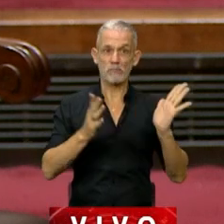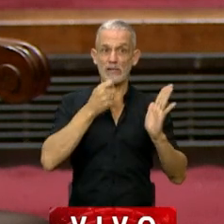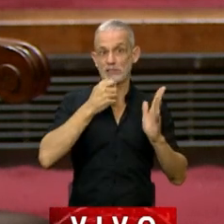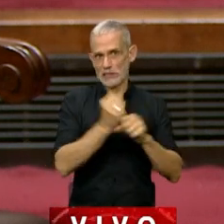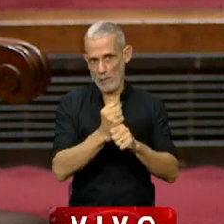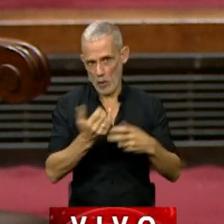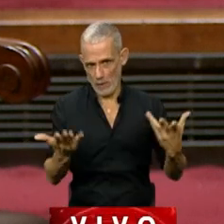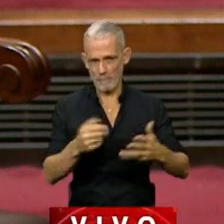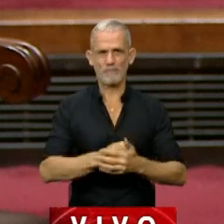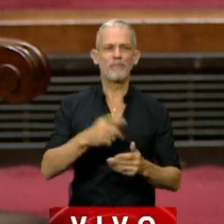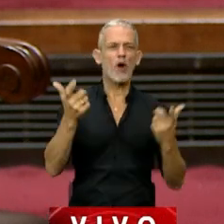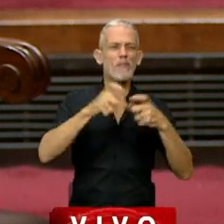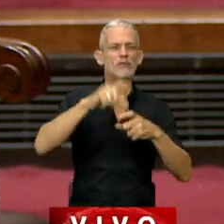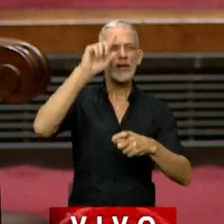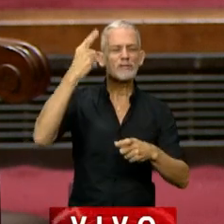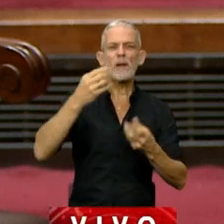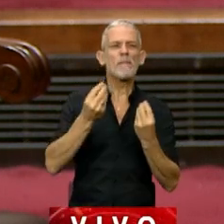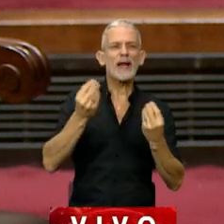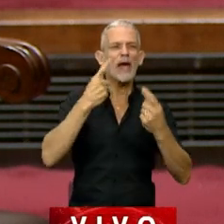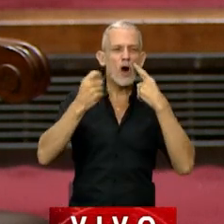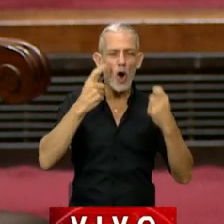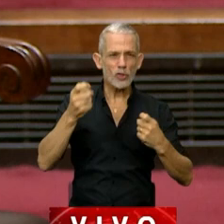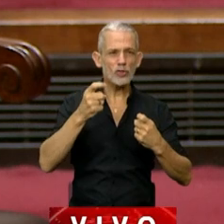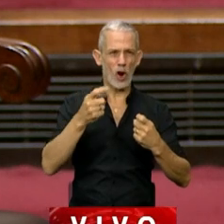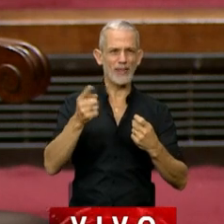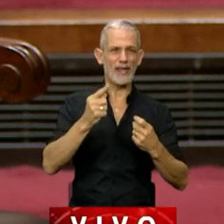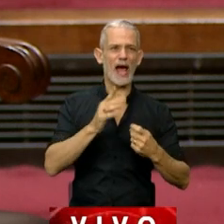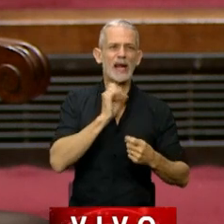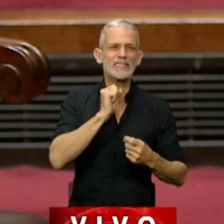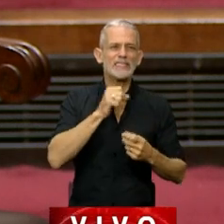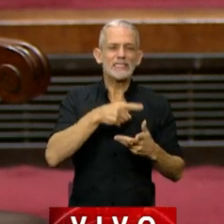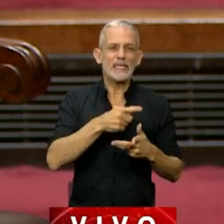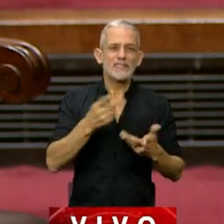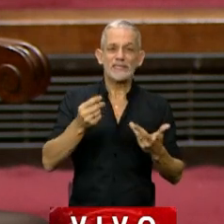aprueba, que es la Comisión Nacional para el Control de la Resistencia